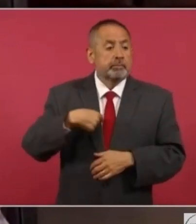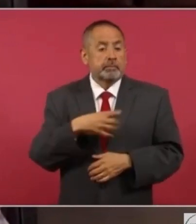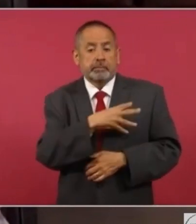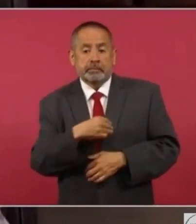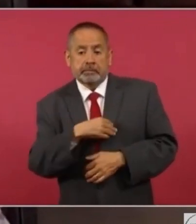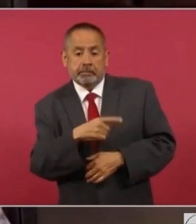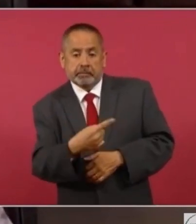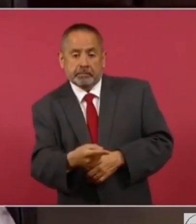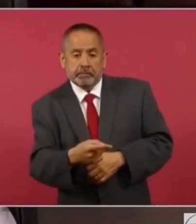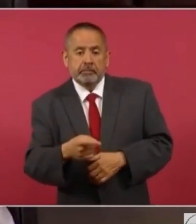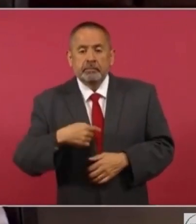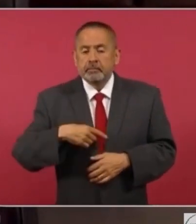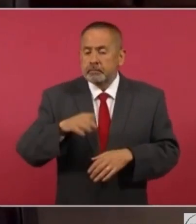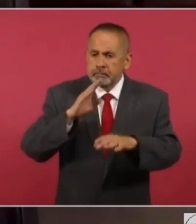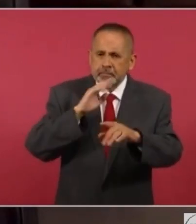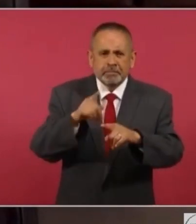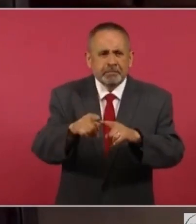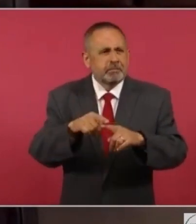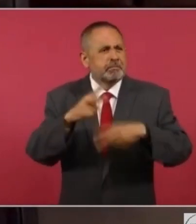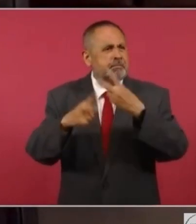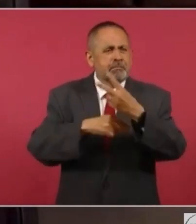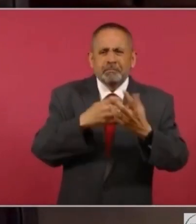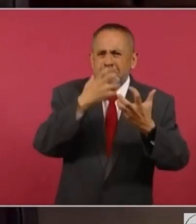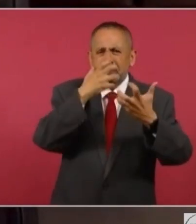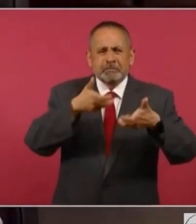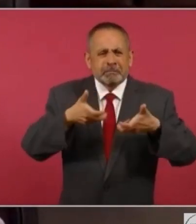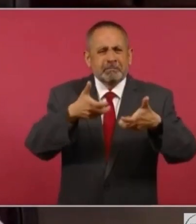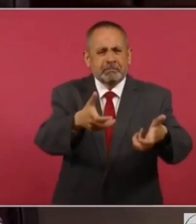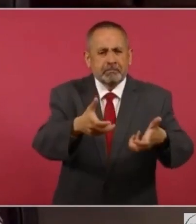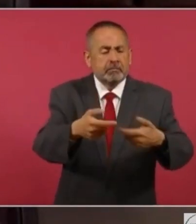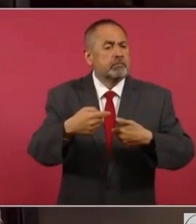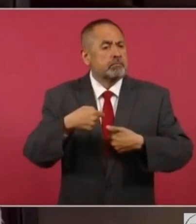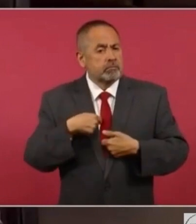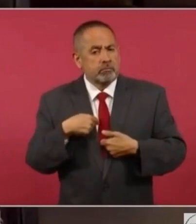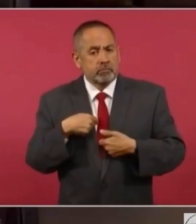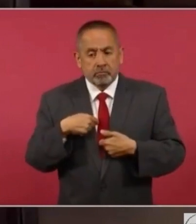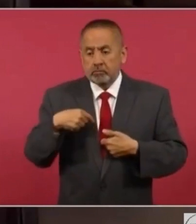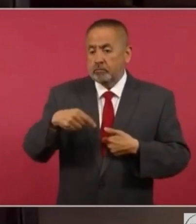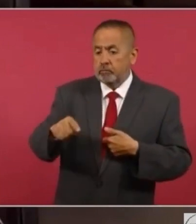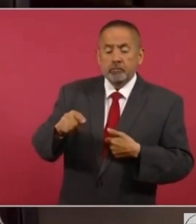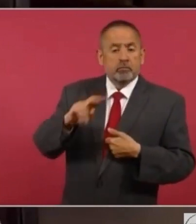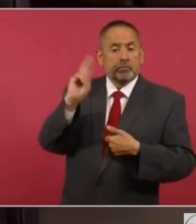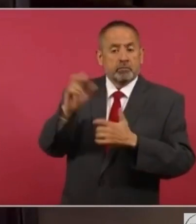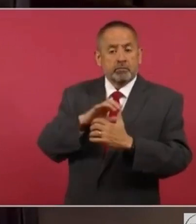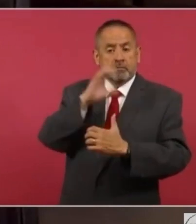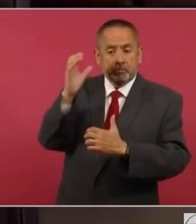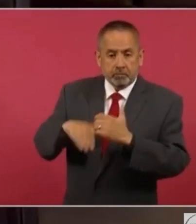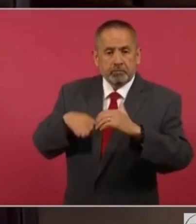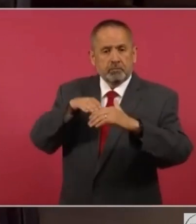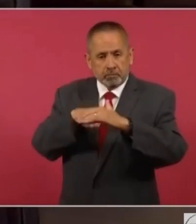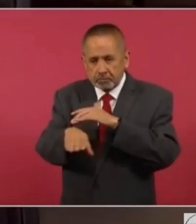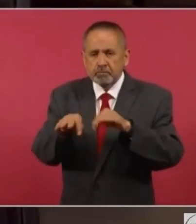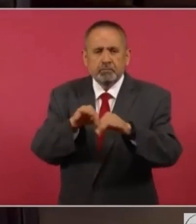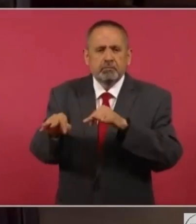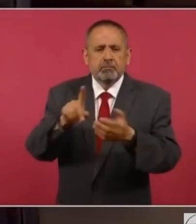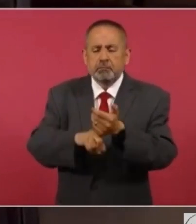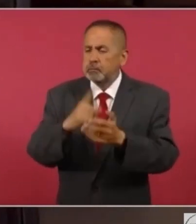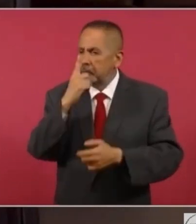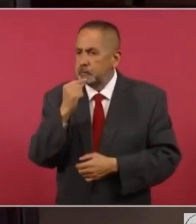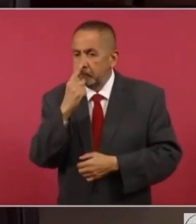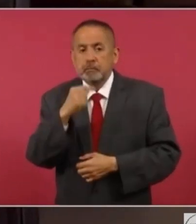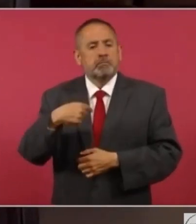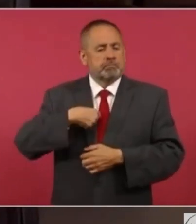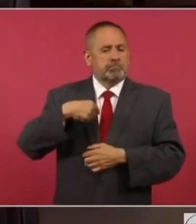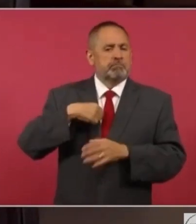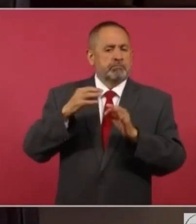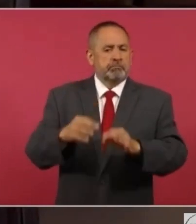decía, mamá, ¿tú vas a ir a gritar a las calles? Y yo, cuando termine mi carrera, me voy a meter a trabajar de policía.